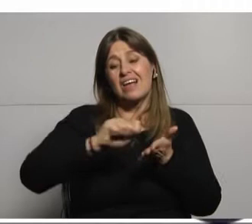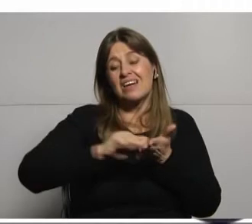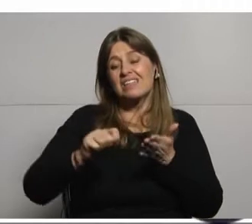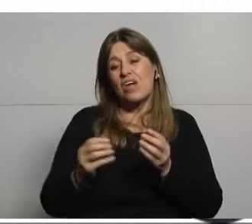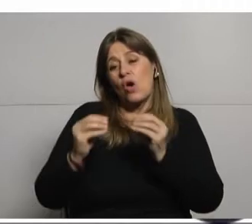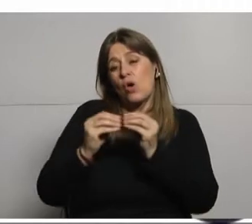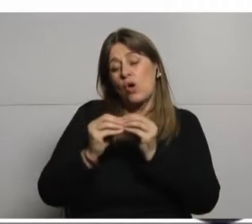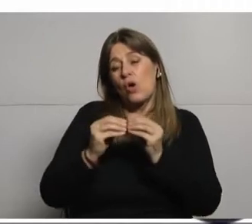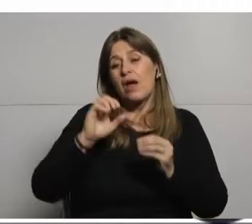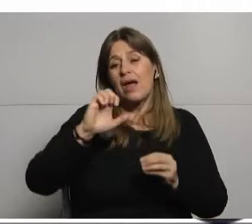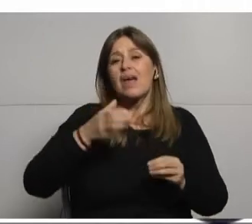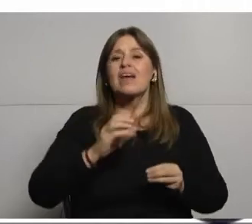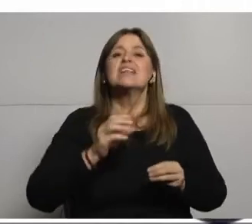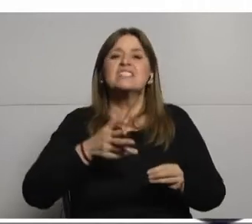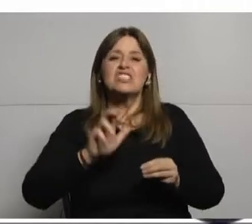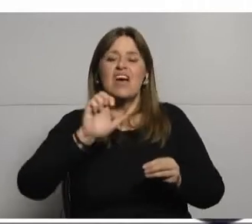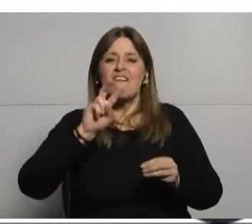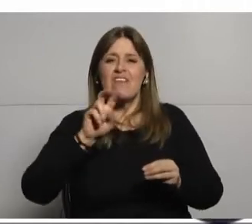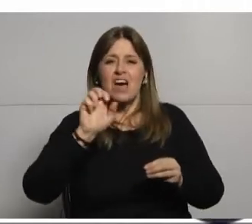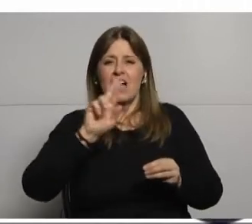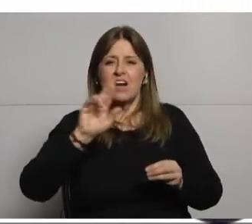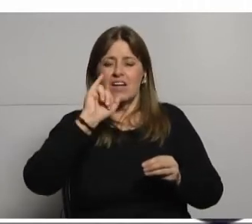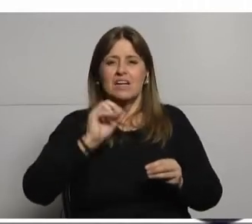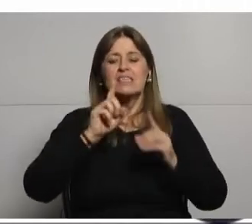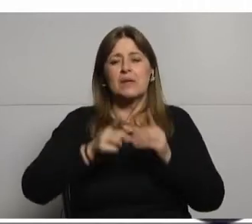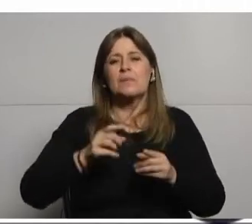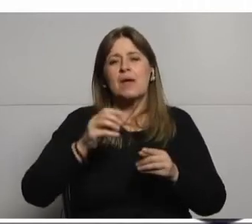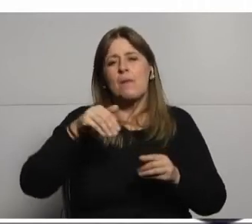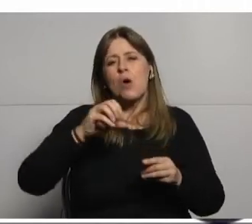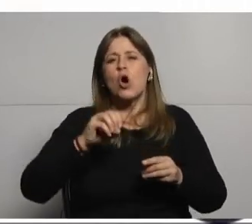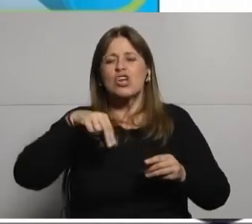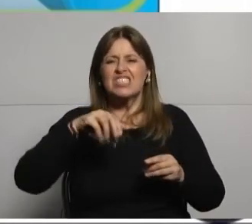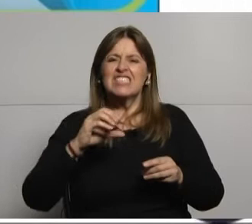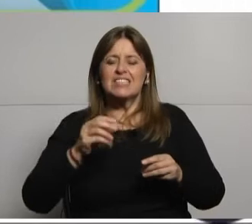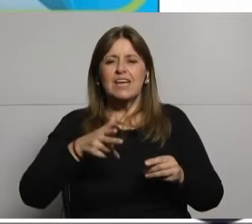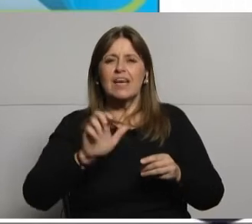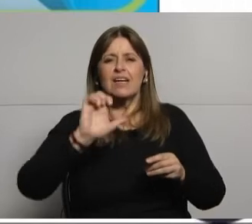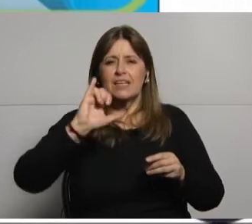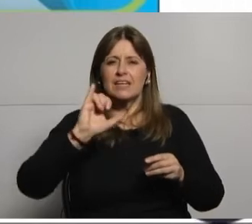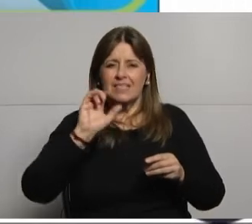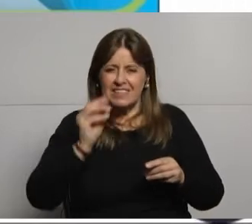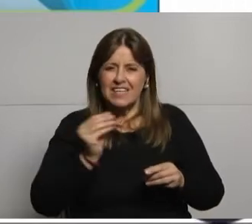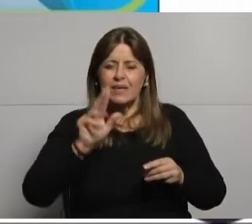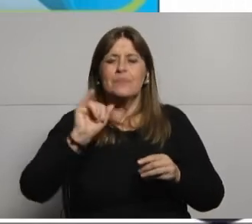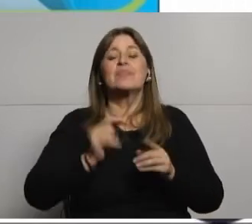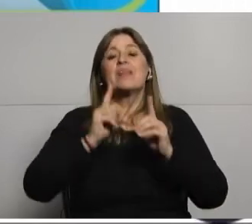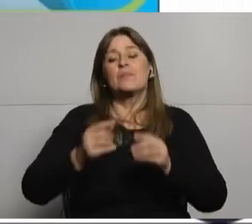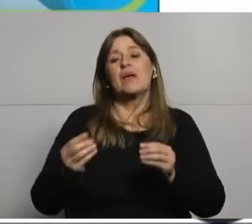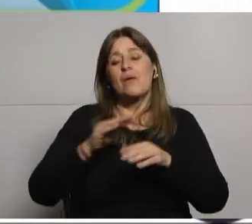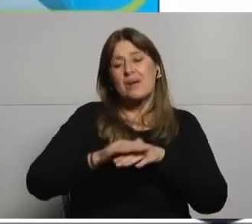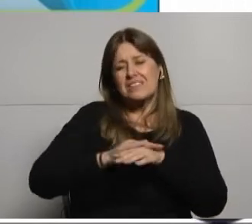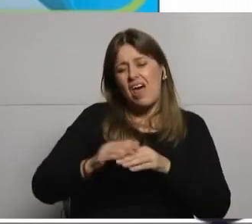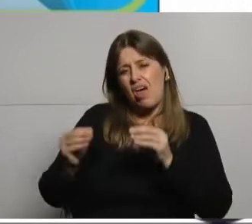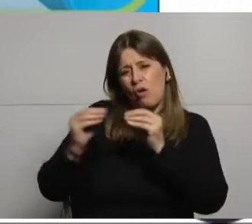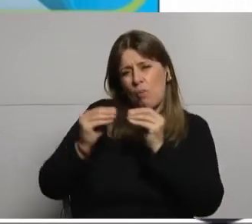mis colegas Echeverry, Monchecchi y Balosian, diseñaron un protocolo basado en un protocolo de los colegas